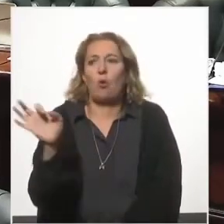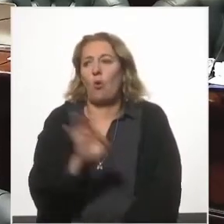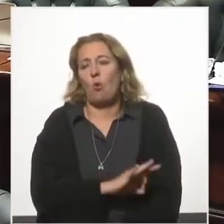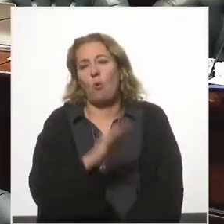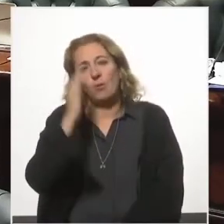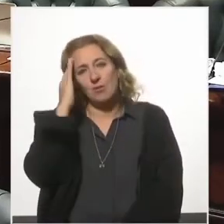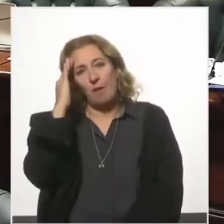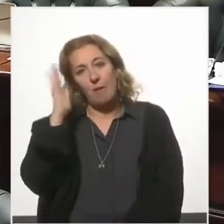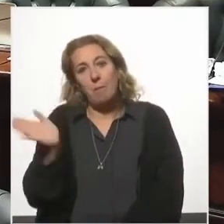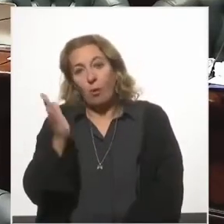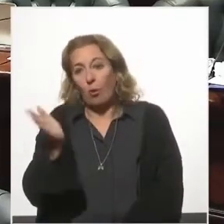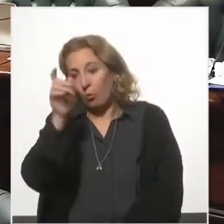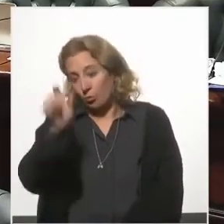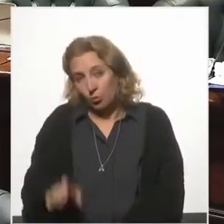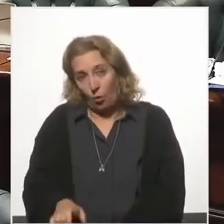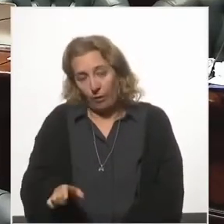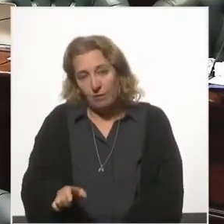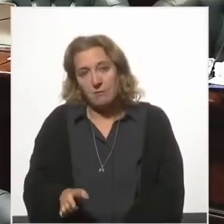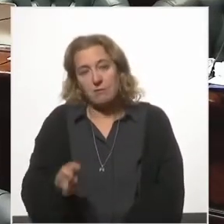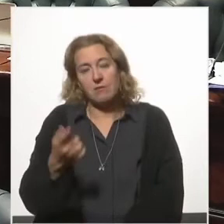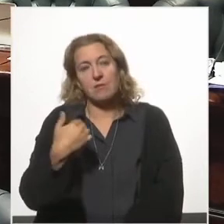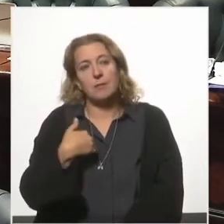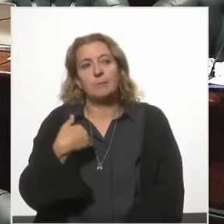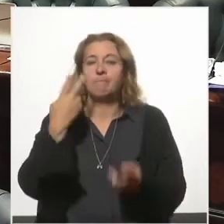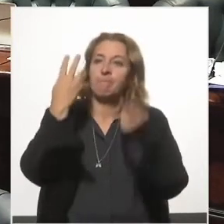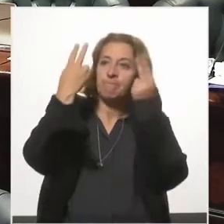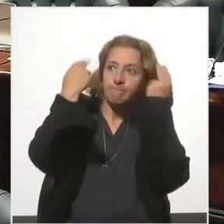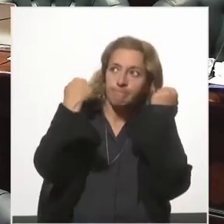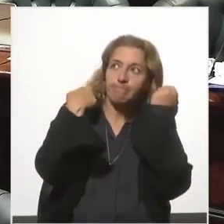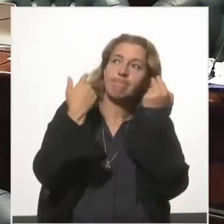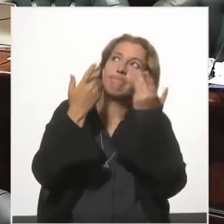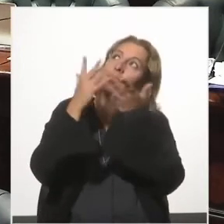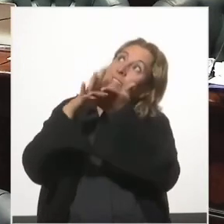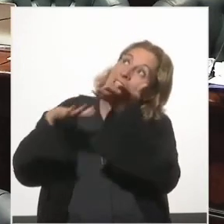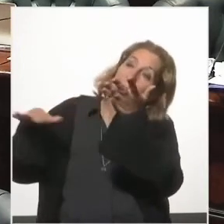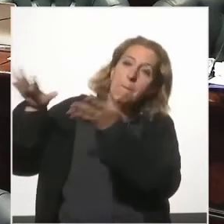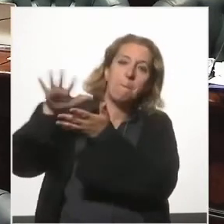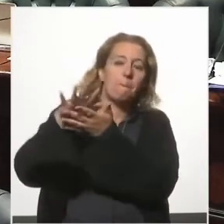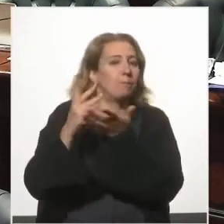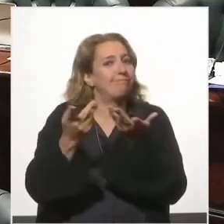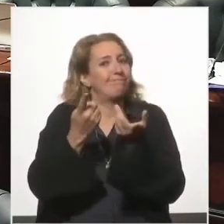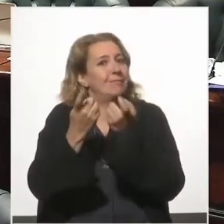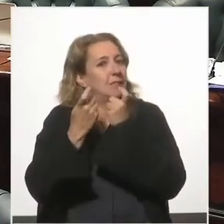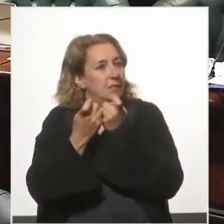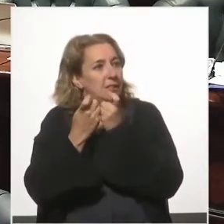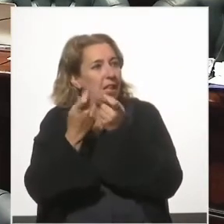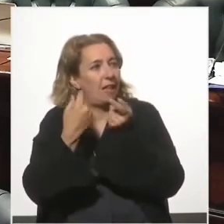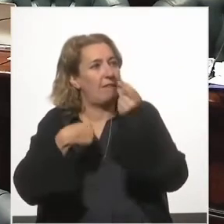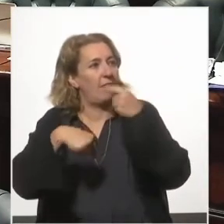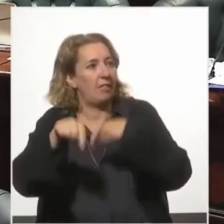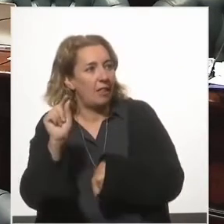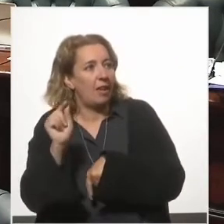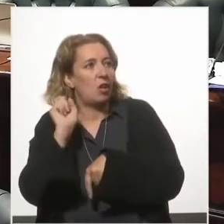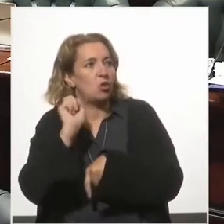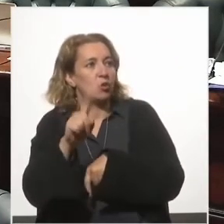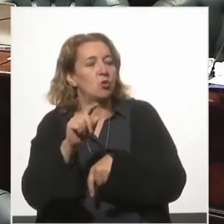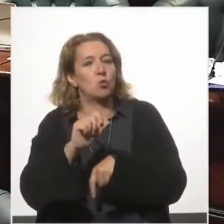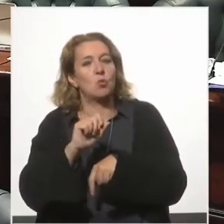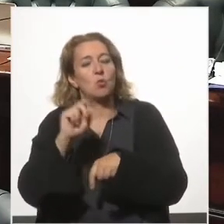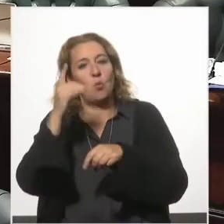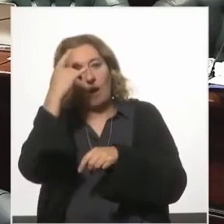los productores sometidos a las inclemencias del tiempo tienen necesidad de vender sus